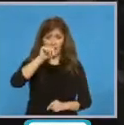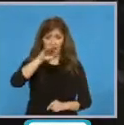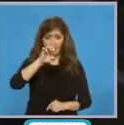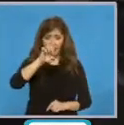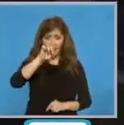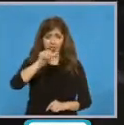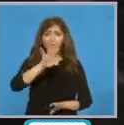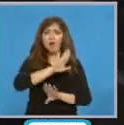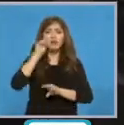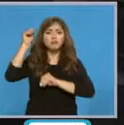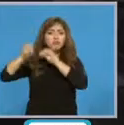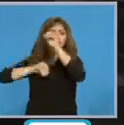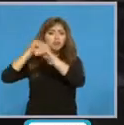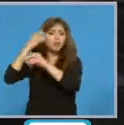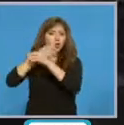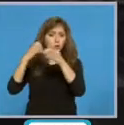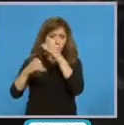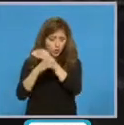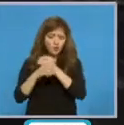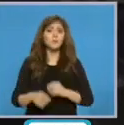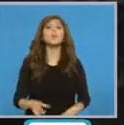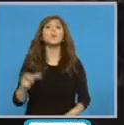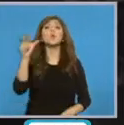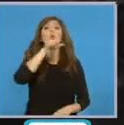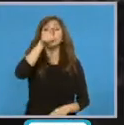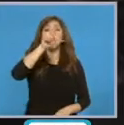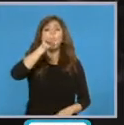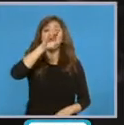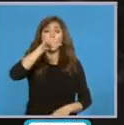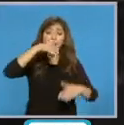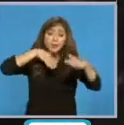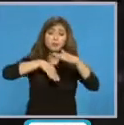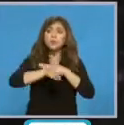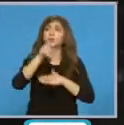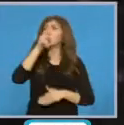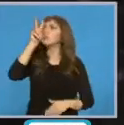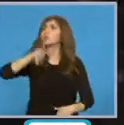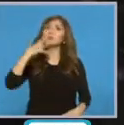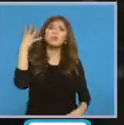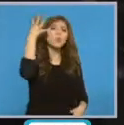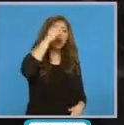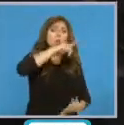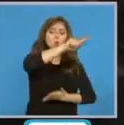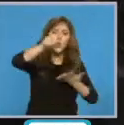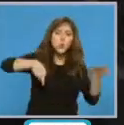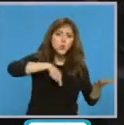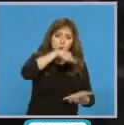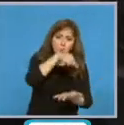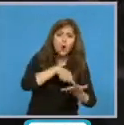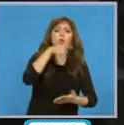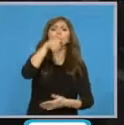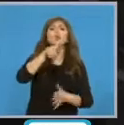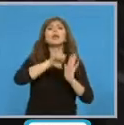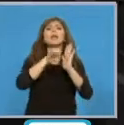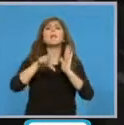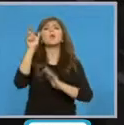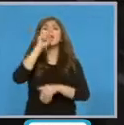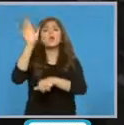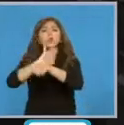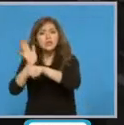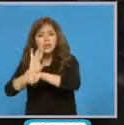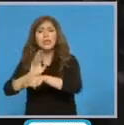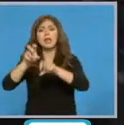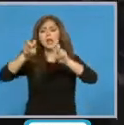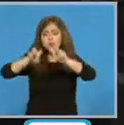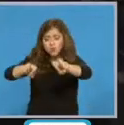decorado. Desde que usted entraba al pasaje, era agradable. ¿Sí? Se sentaba usted en su butaca tranquilamente, al